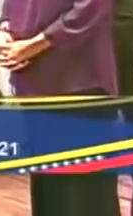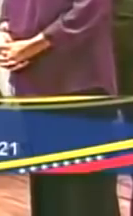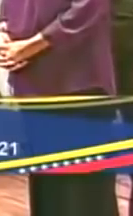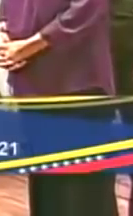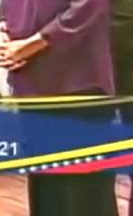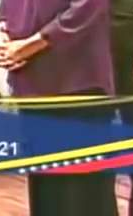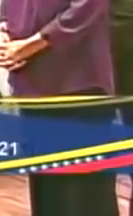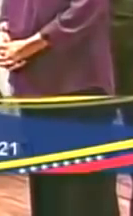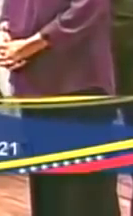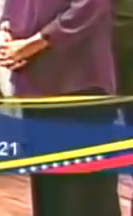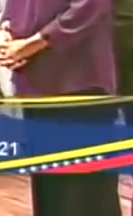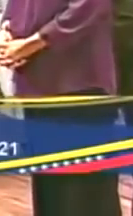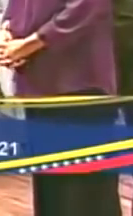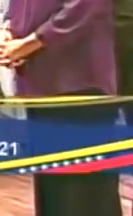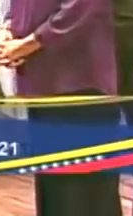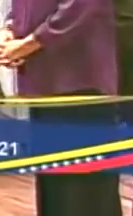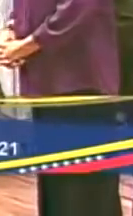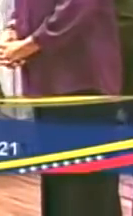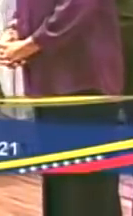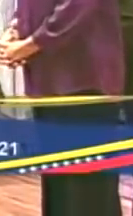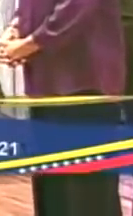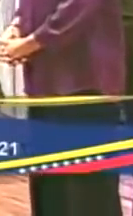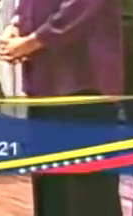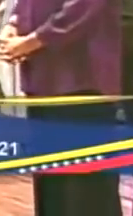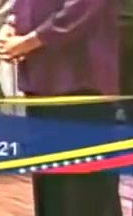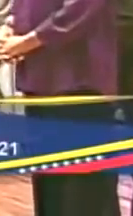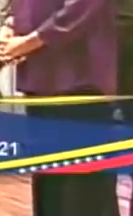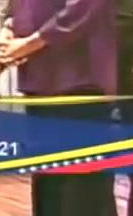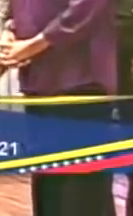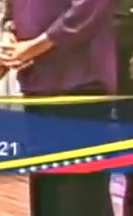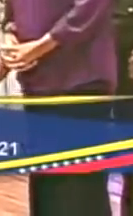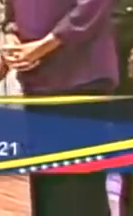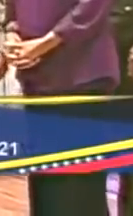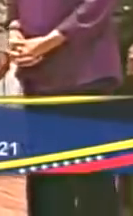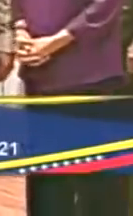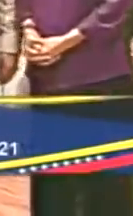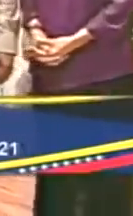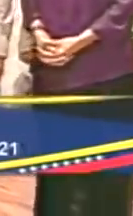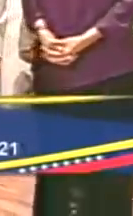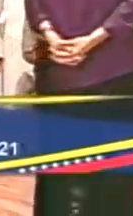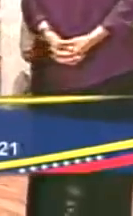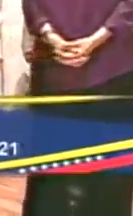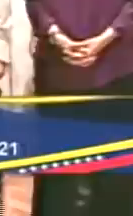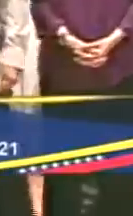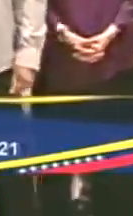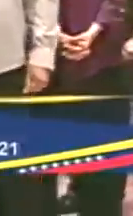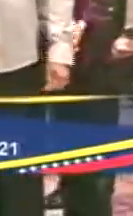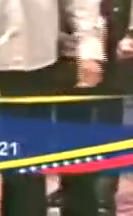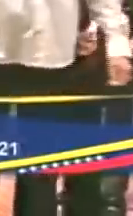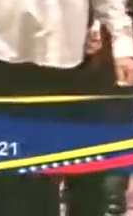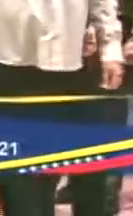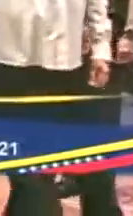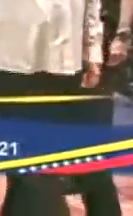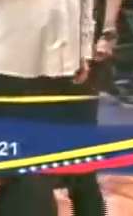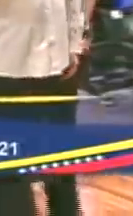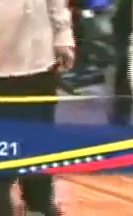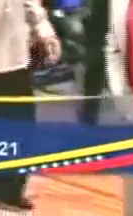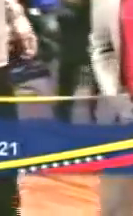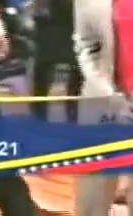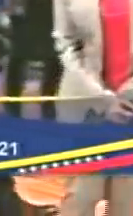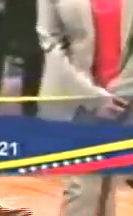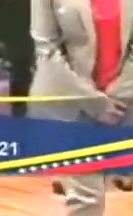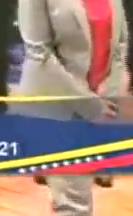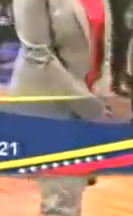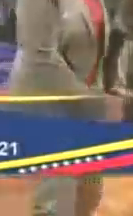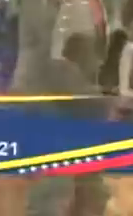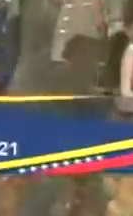Aragua, en Guárico una, Lara y Sucre también una persona galardonada en estos premios nacionales de